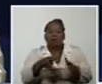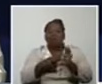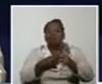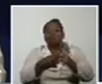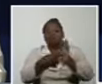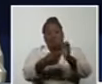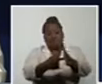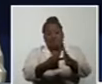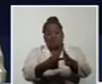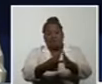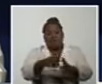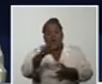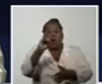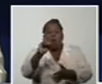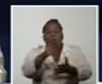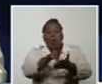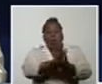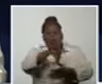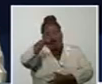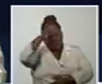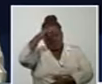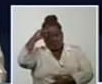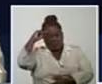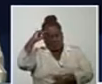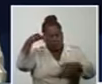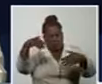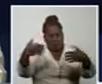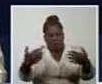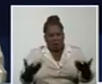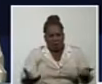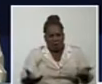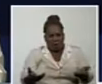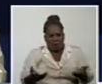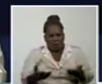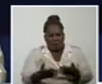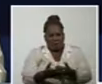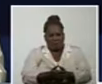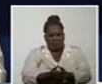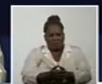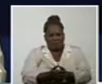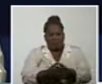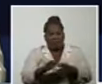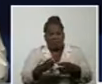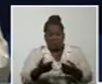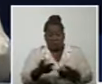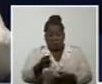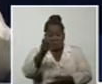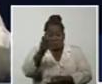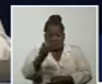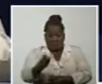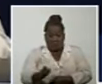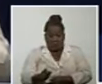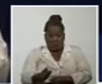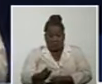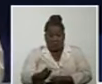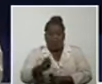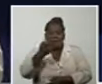la Organización Mundial de la Salud, porque en la medida que la persona esté